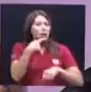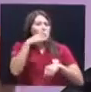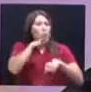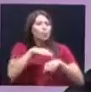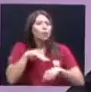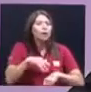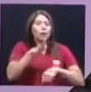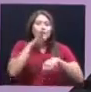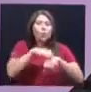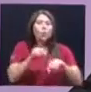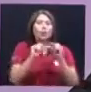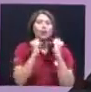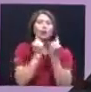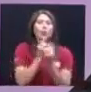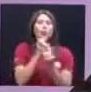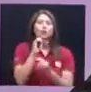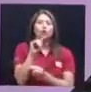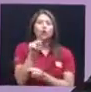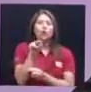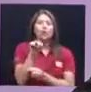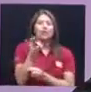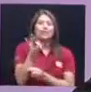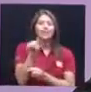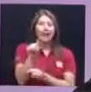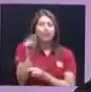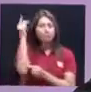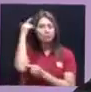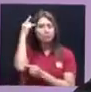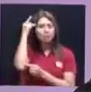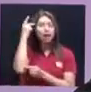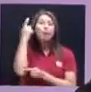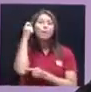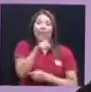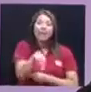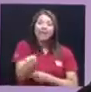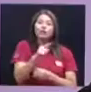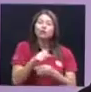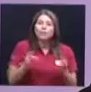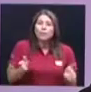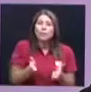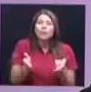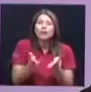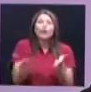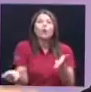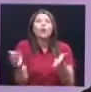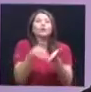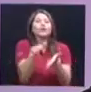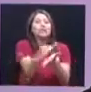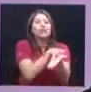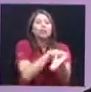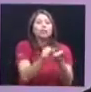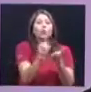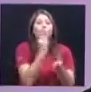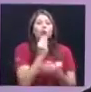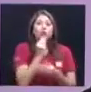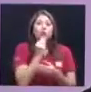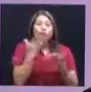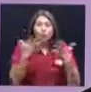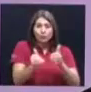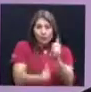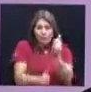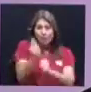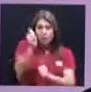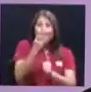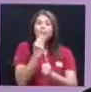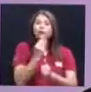los sionistas porque ellos están propiciando un nuevo holocausto contra los judíos cuando la mayoría de los judíos en